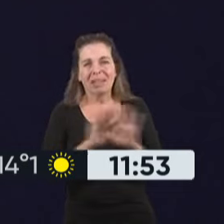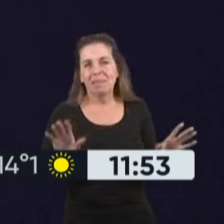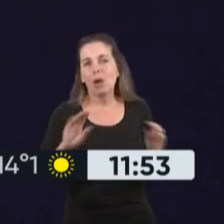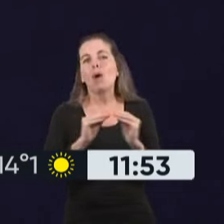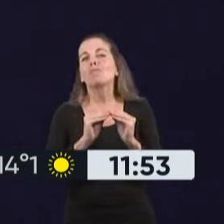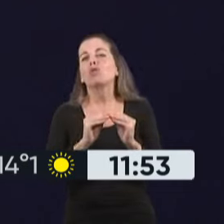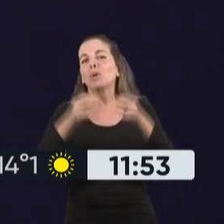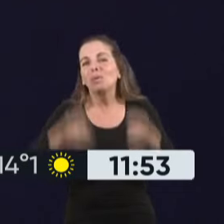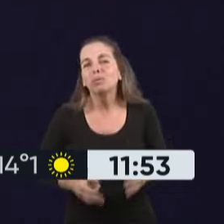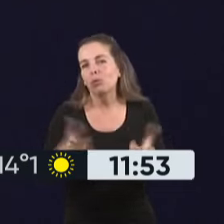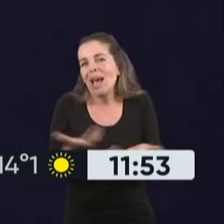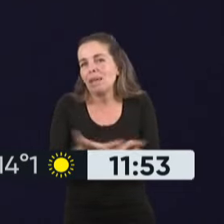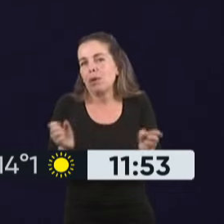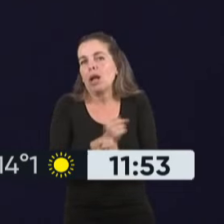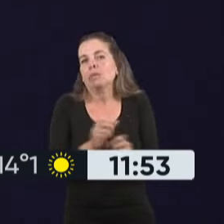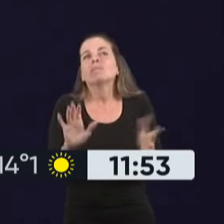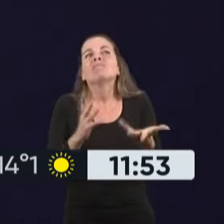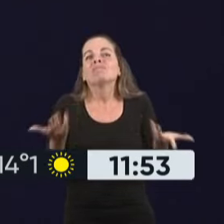hecho, les creo que conté recién,